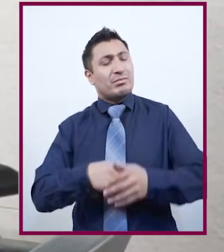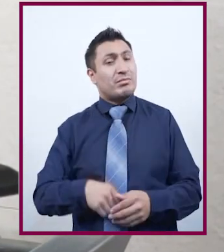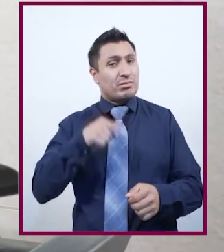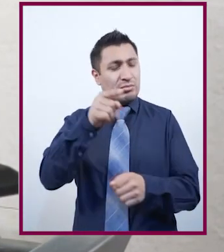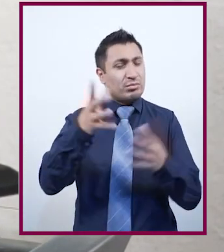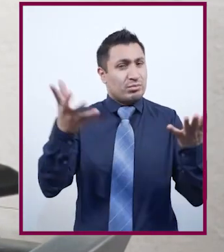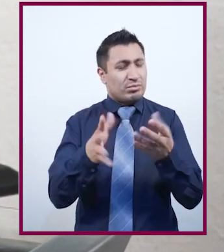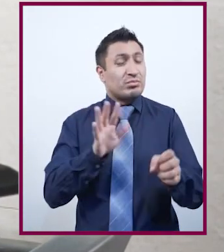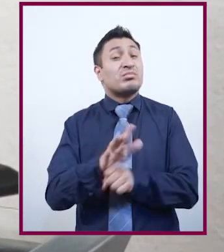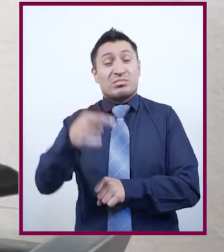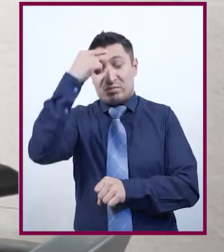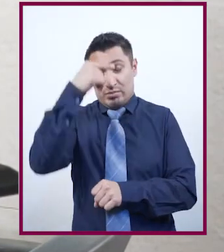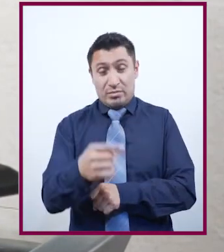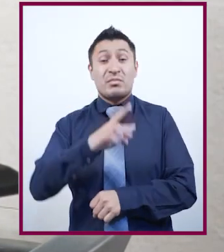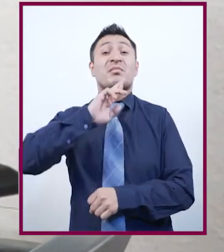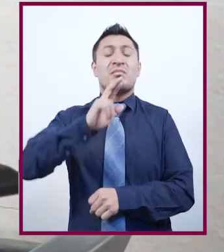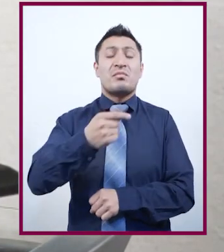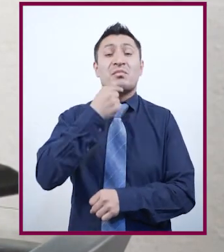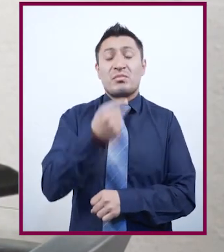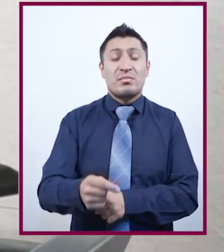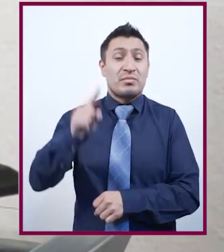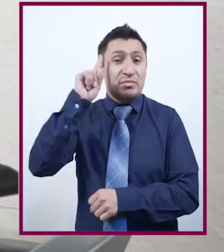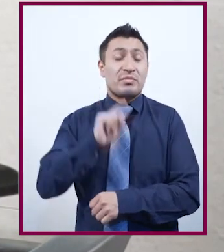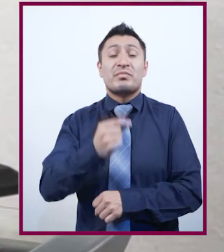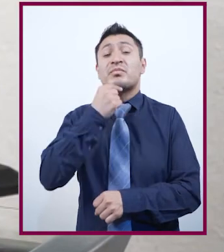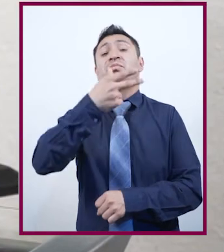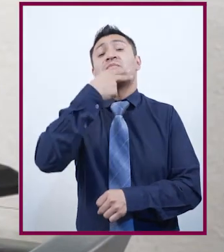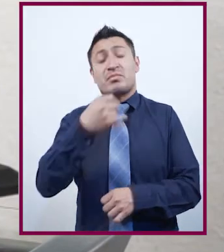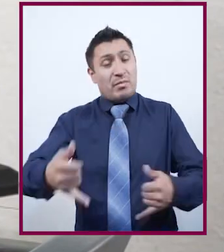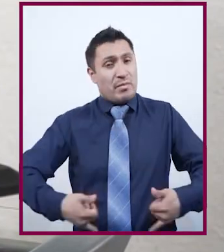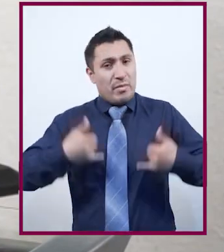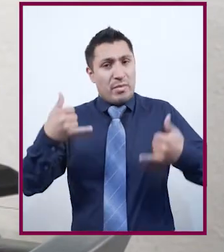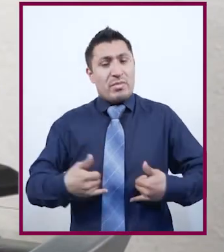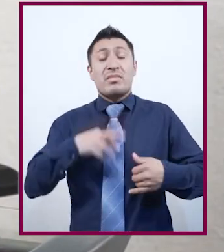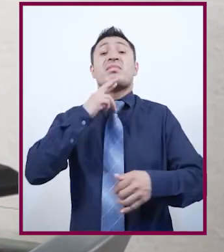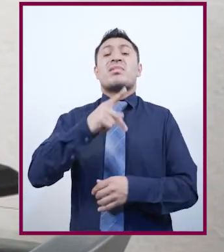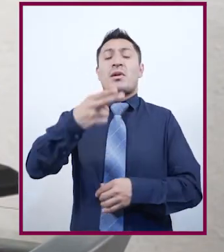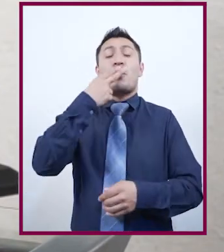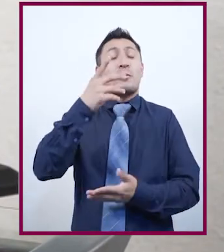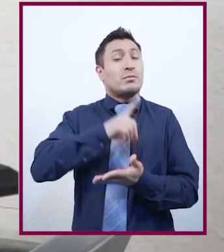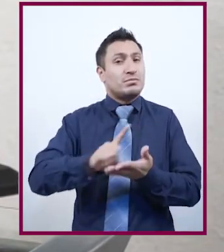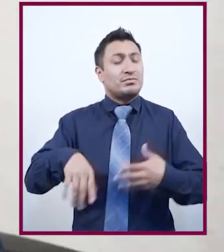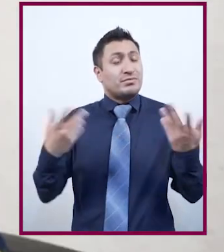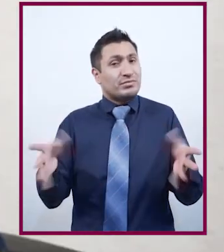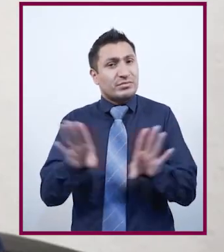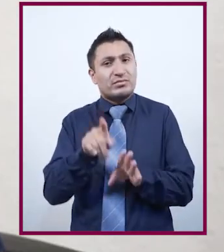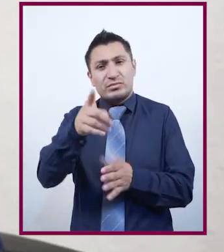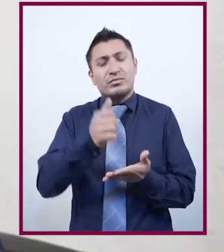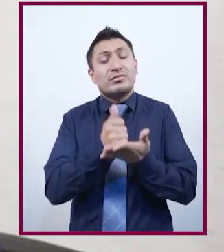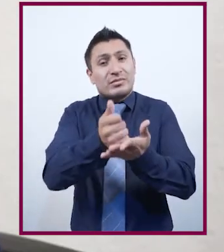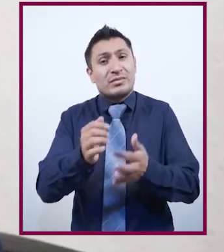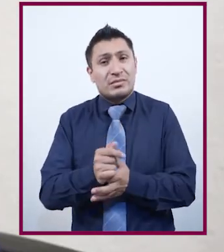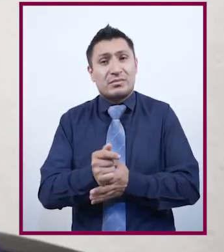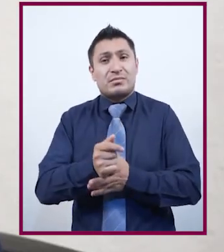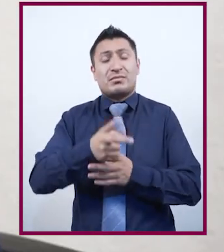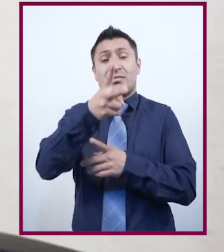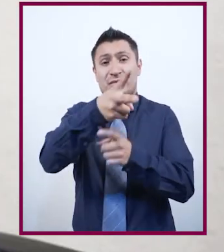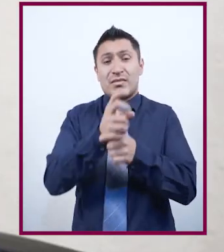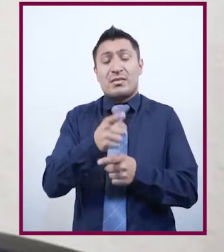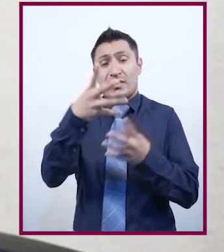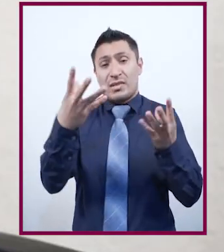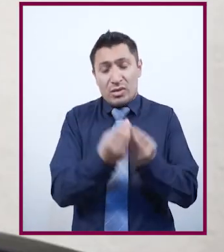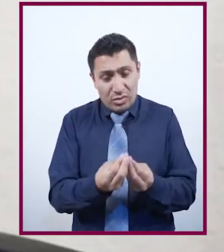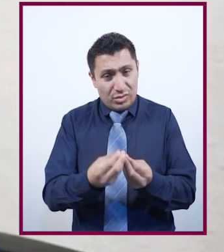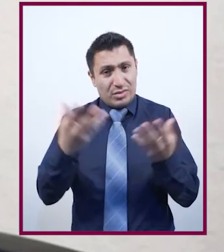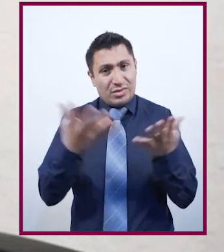¿Qué puedes hacer para que tengamos más niñas y niños y adolescentes ejerciendo sus derechos? Te invito a que juntos hagamos este